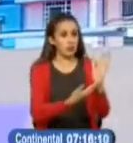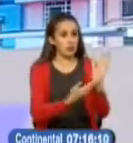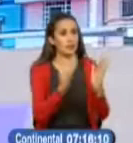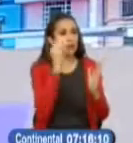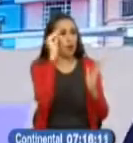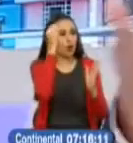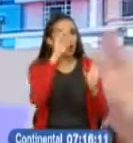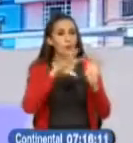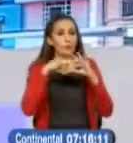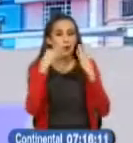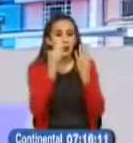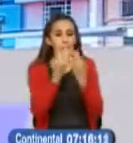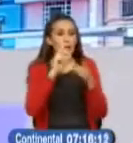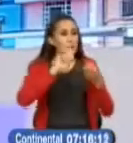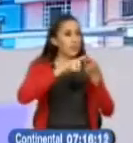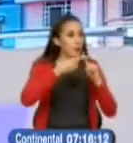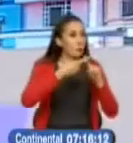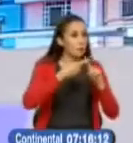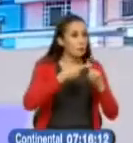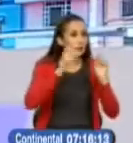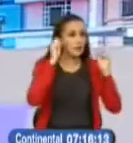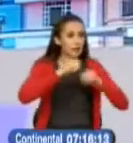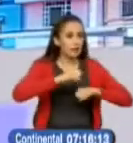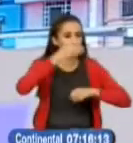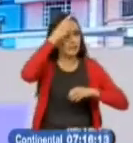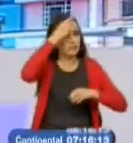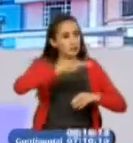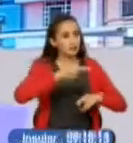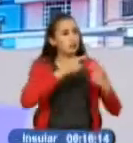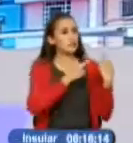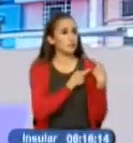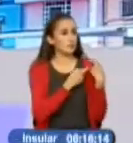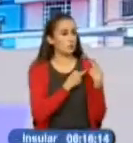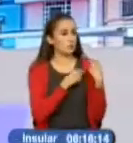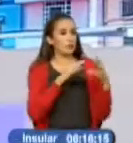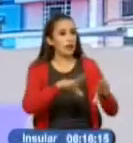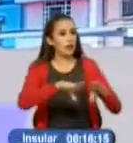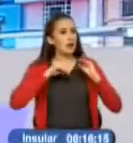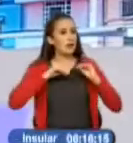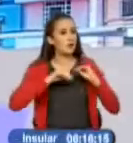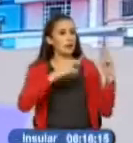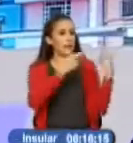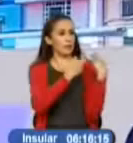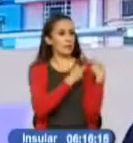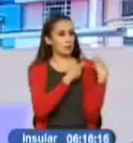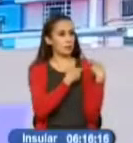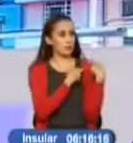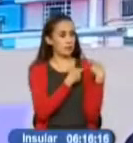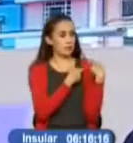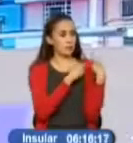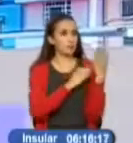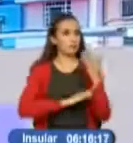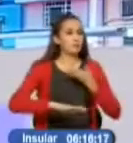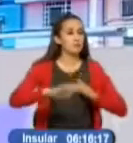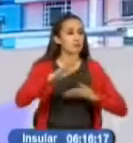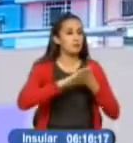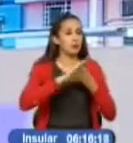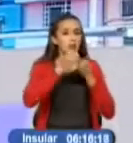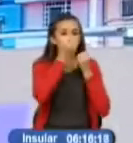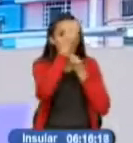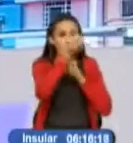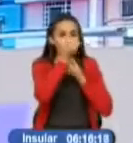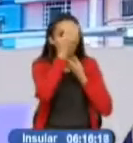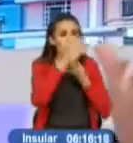jóvenes con sus amigos, con su familia, hagan una decisión responsable. Asuman de manera responsable y muy informada